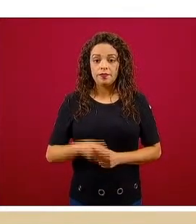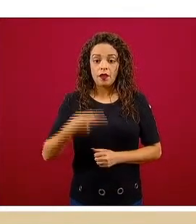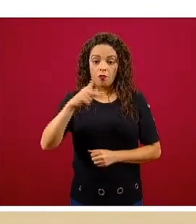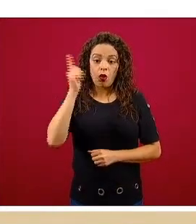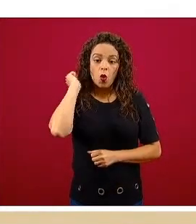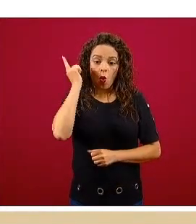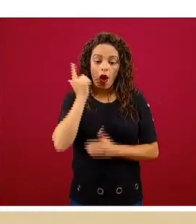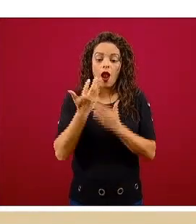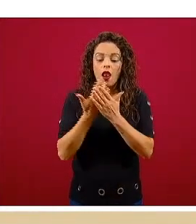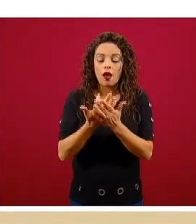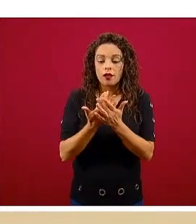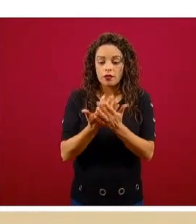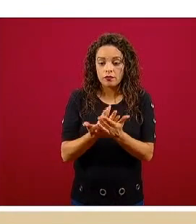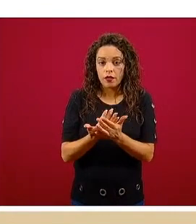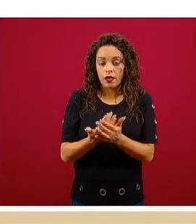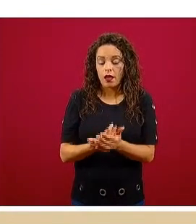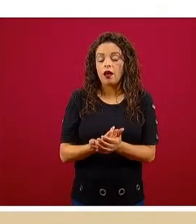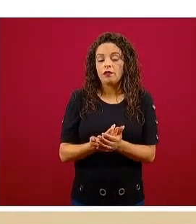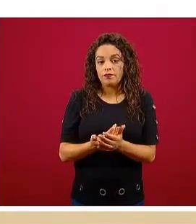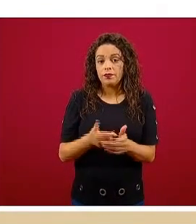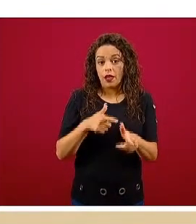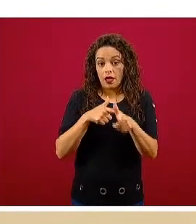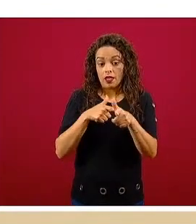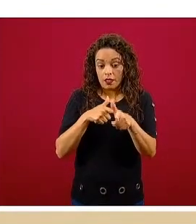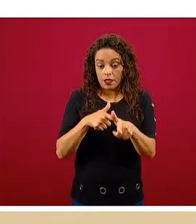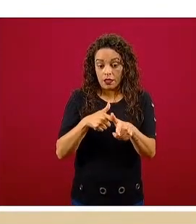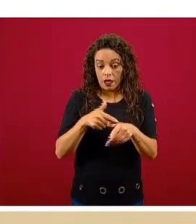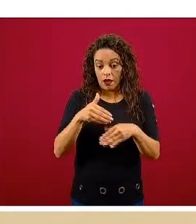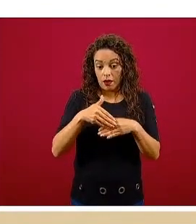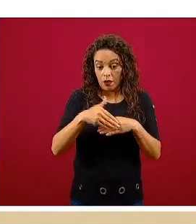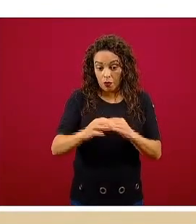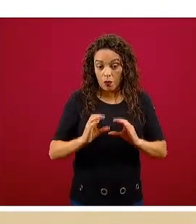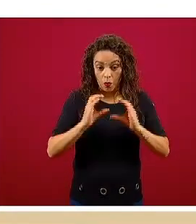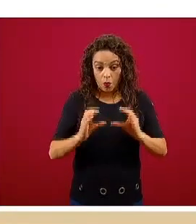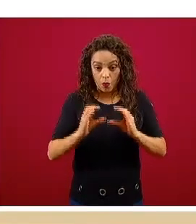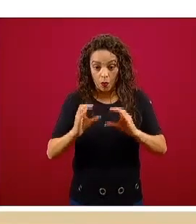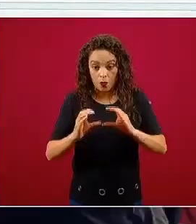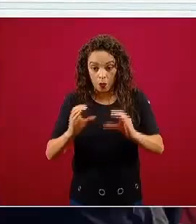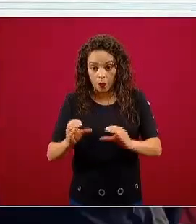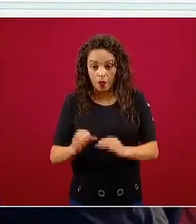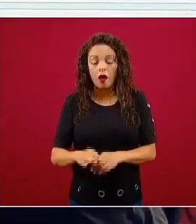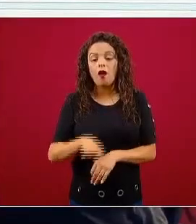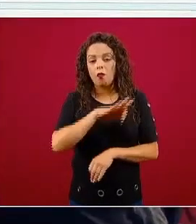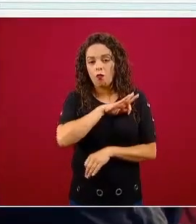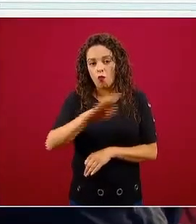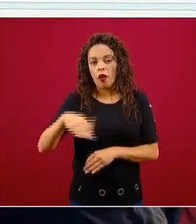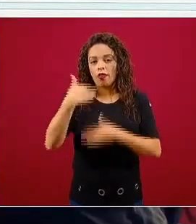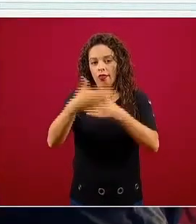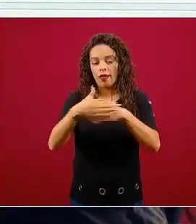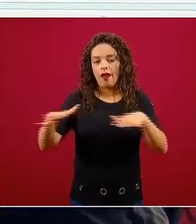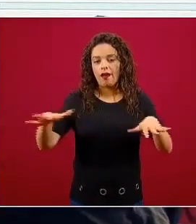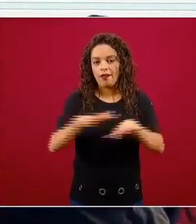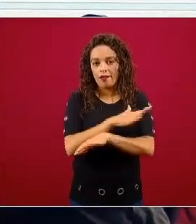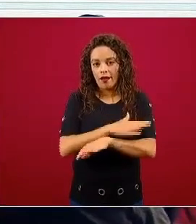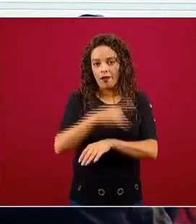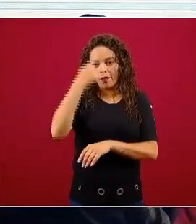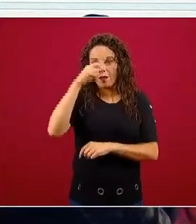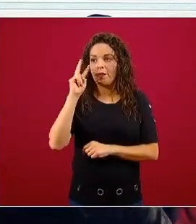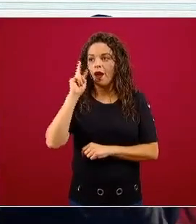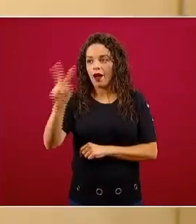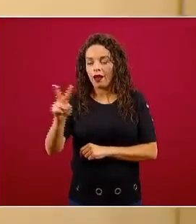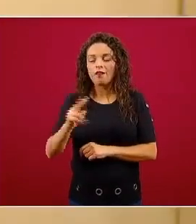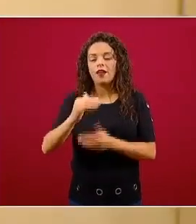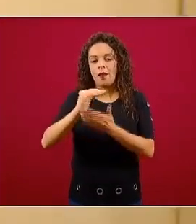las tendencias descendentes se mantengan y este mapa podamos verlo cada vez con menor intensidad. Vamos a ver el último estado de esta